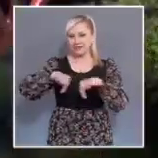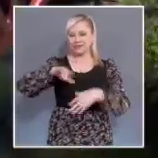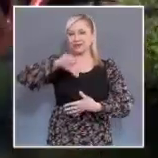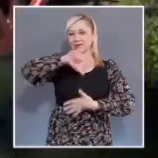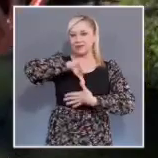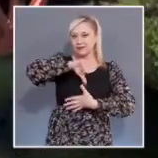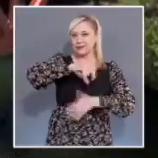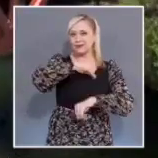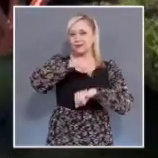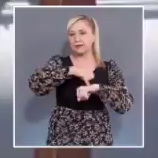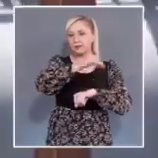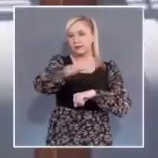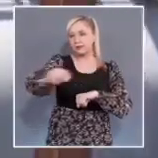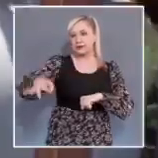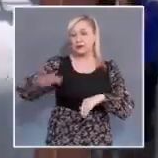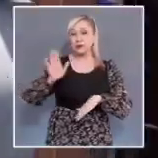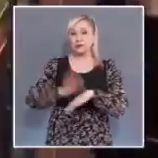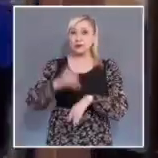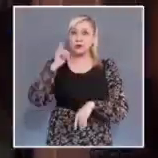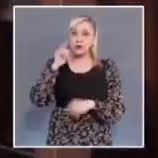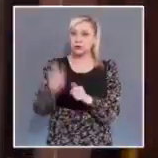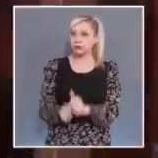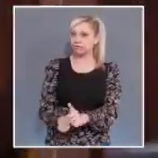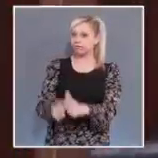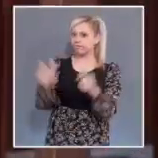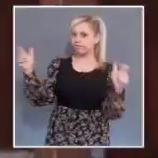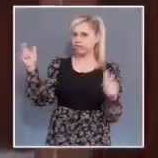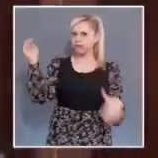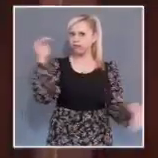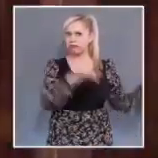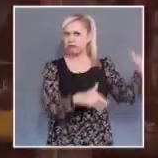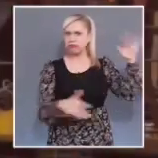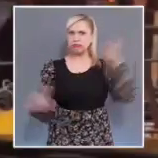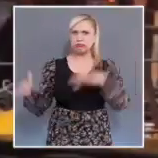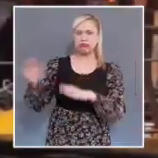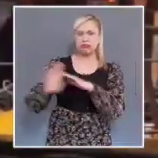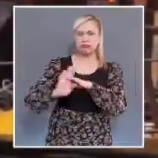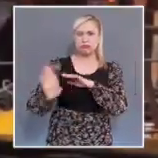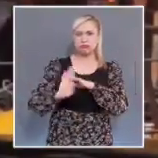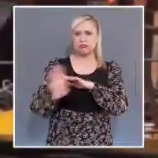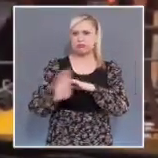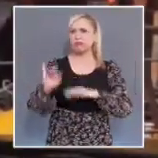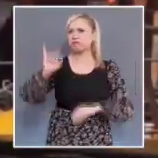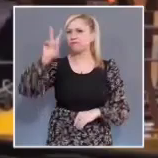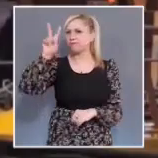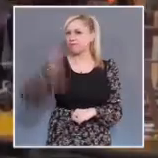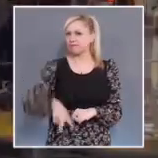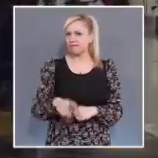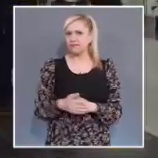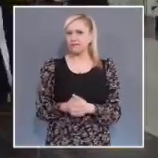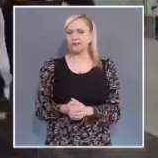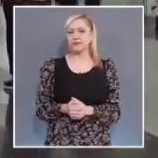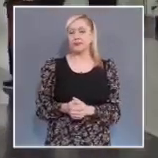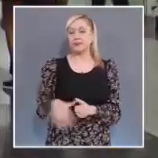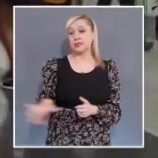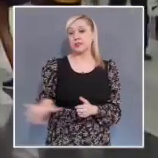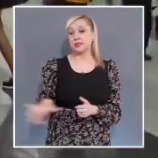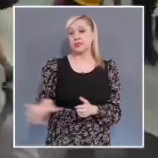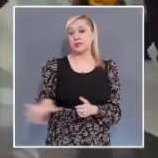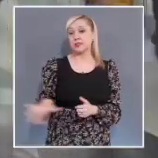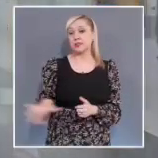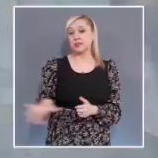ha crecido más rápido que en cualquier otra parte del mundo. Actualmente, entre 7 y 15 millones de personas se encuentran en